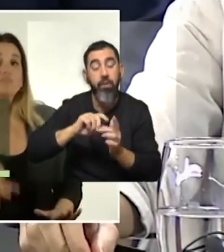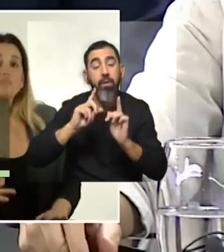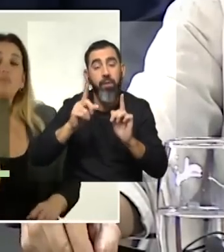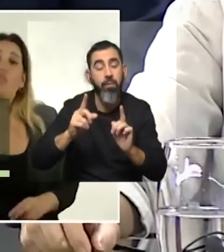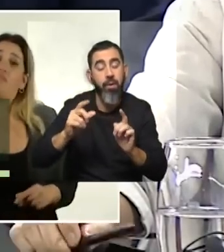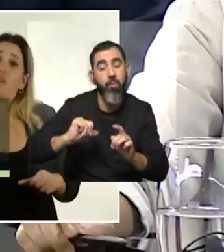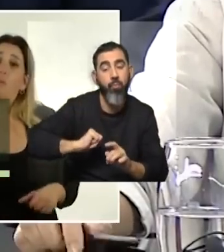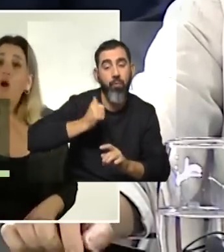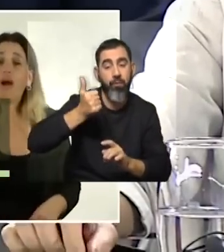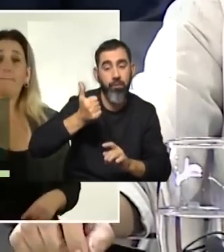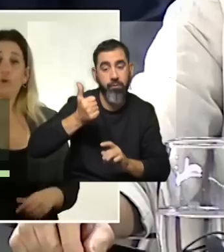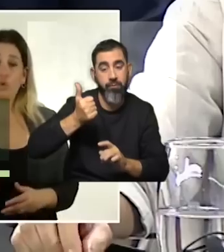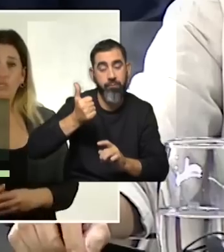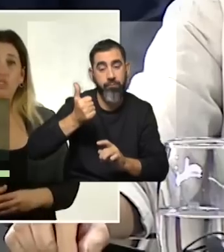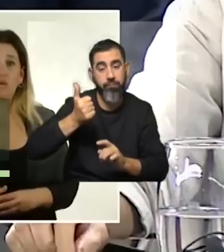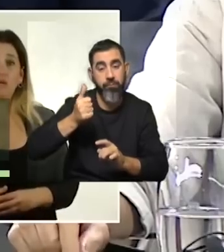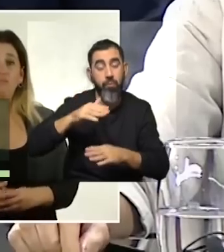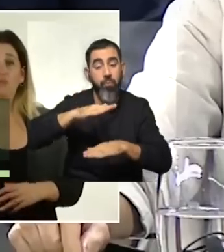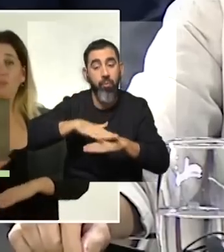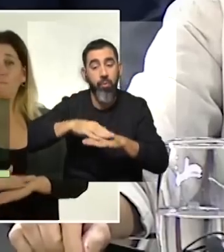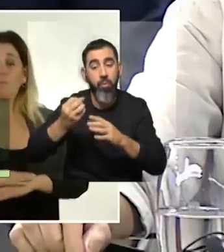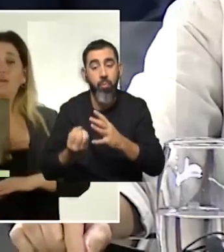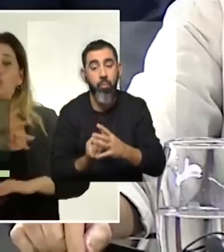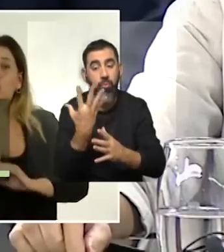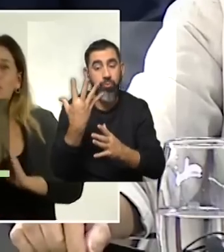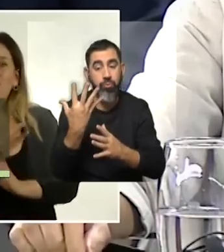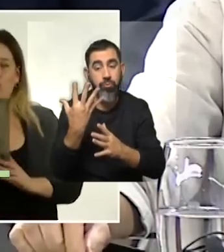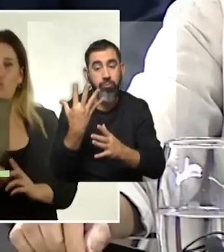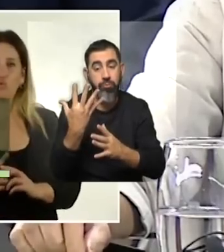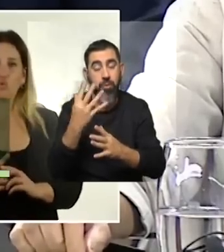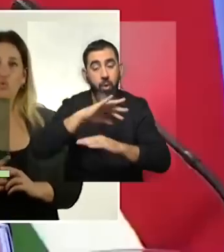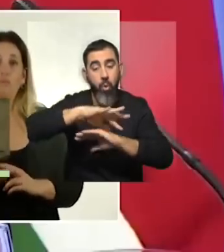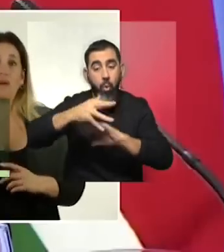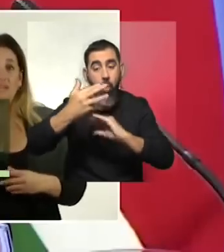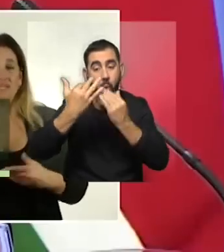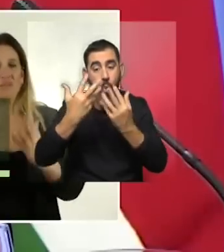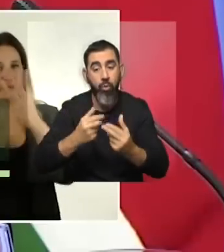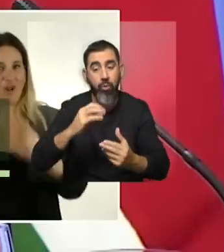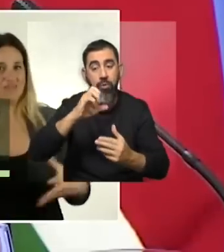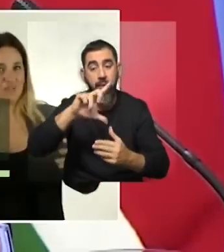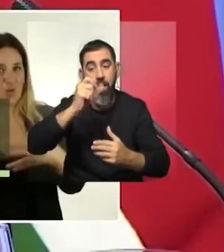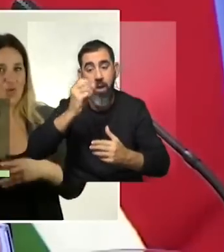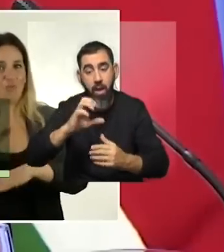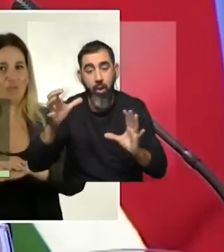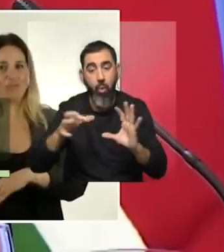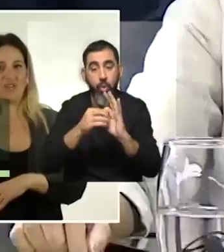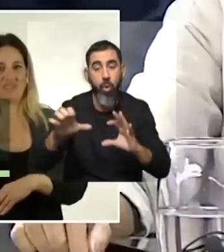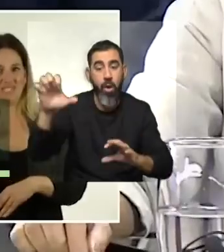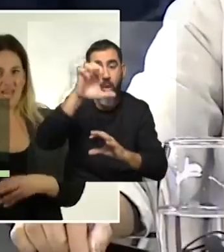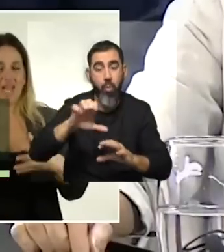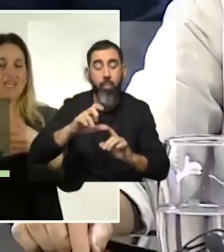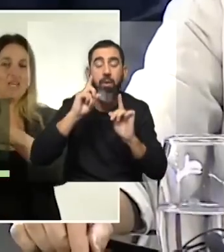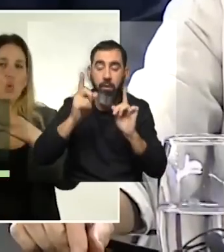de aprovechar esta instancia del Mercosur para hacer llegar a la organización de la CELAC y la Unión Europea que estamos dispuestos